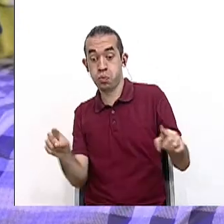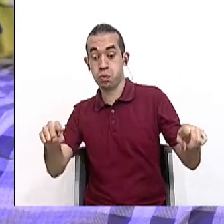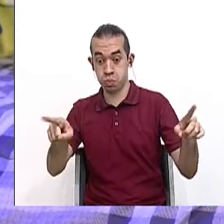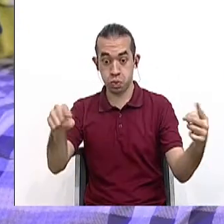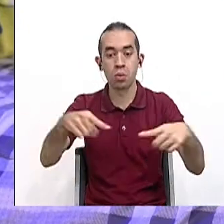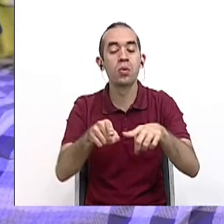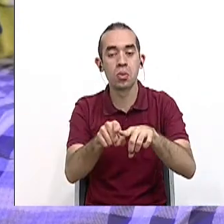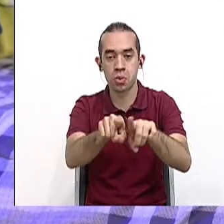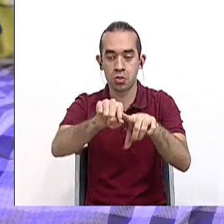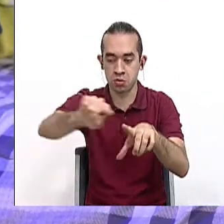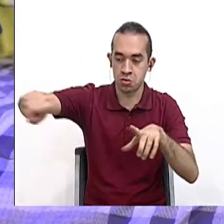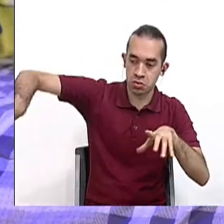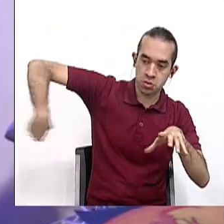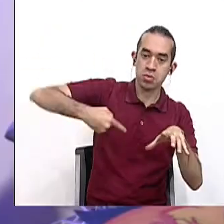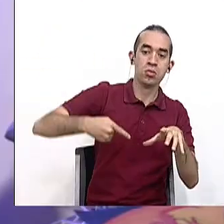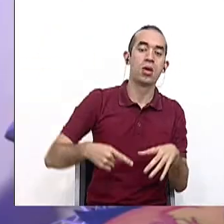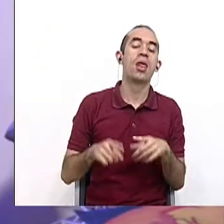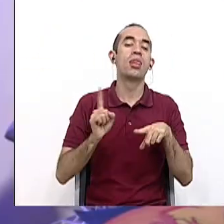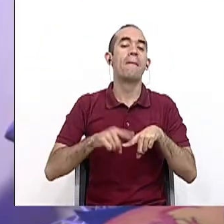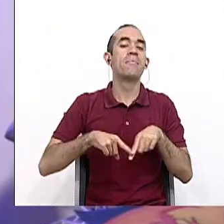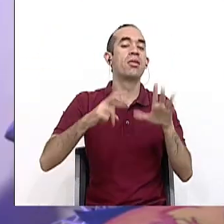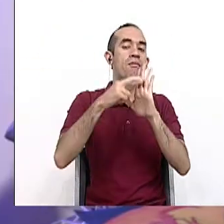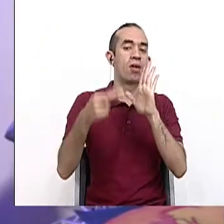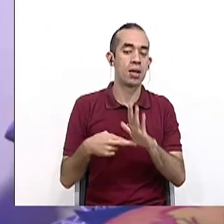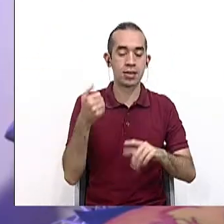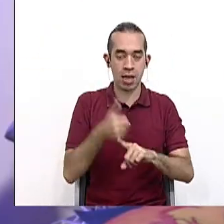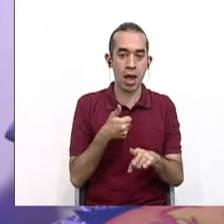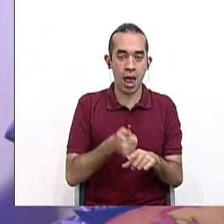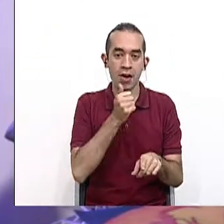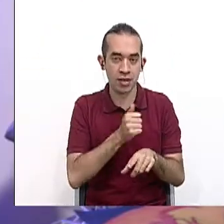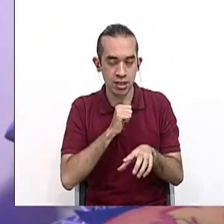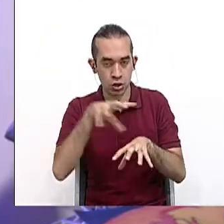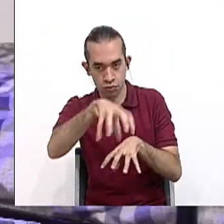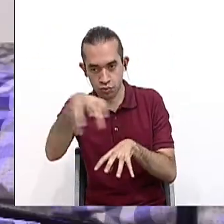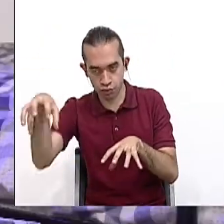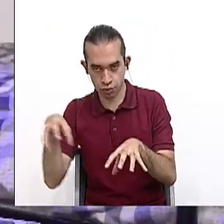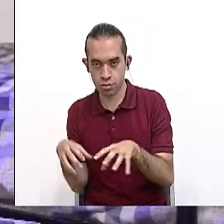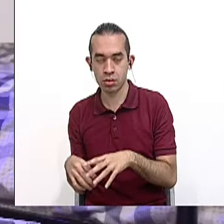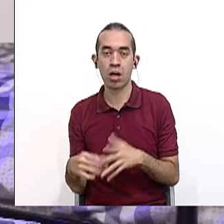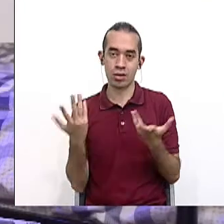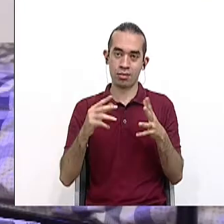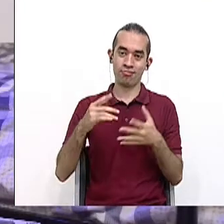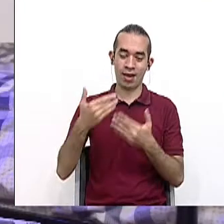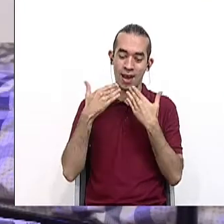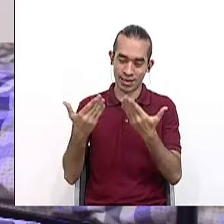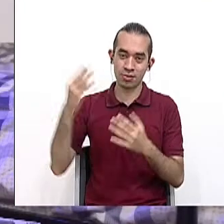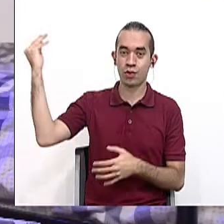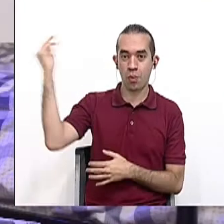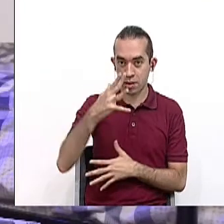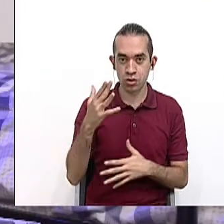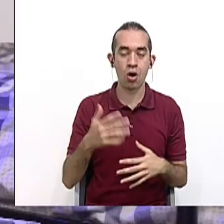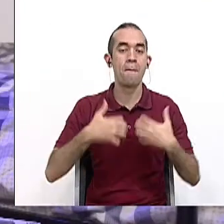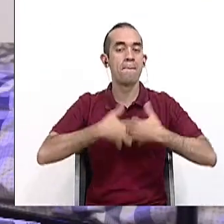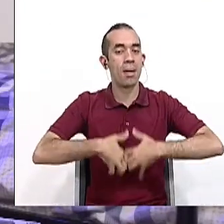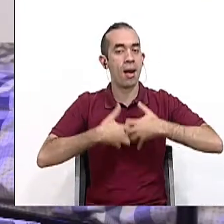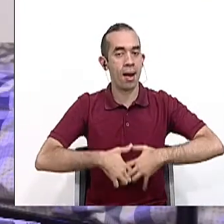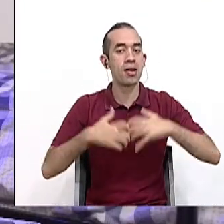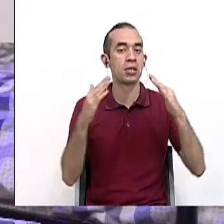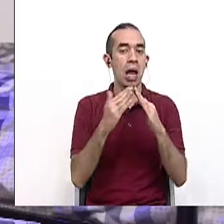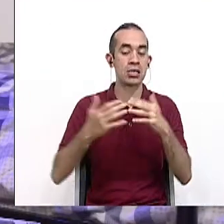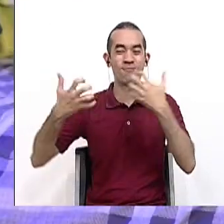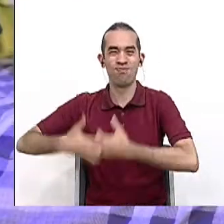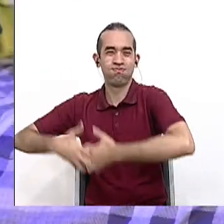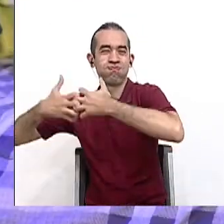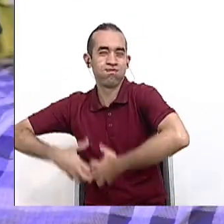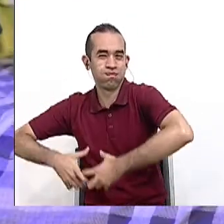total de voltaje para cada resistor. Gracias a estos que tenemos iluminación y las máquinas domésticas e industriales que se mueven con